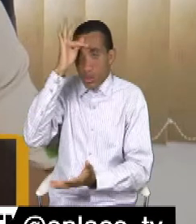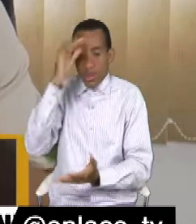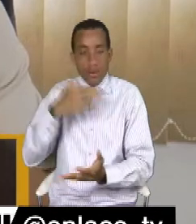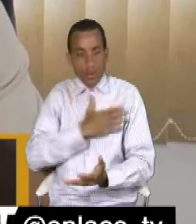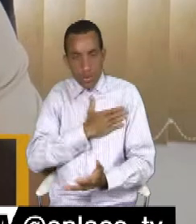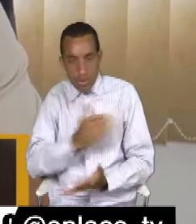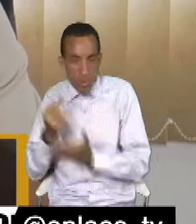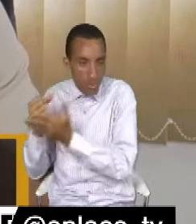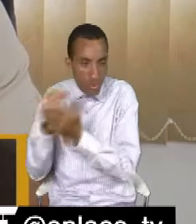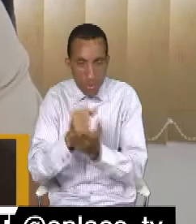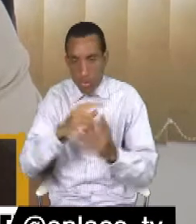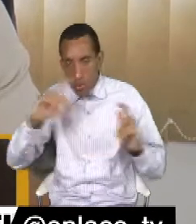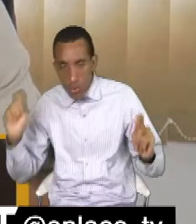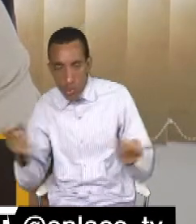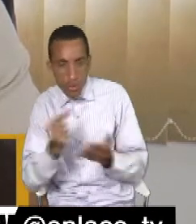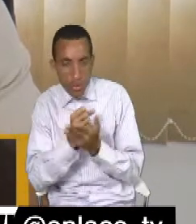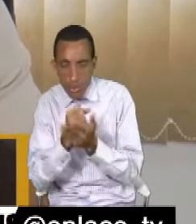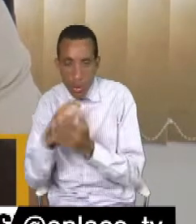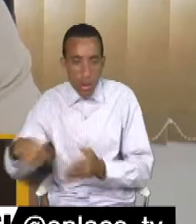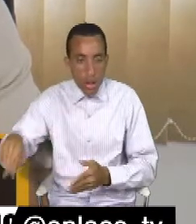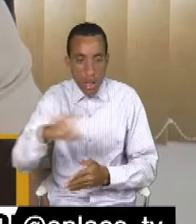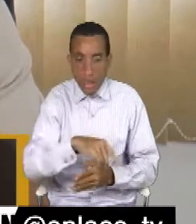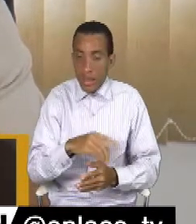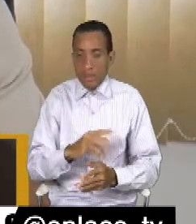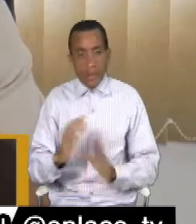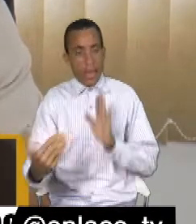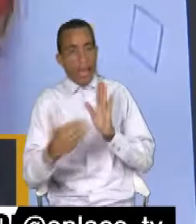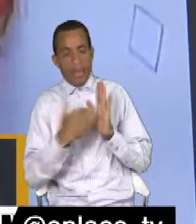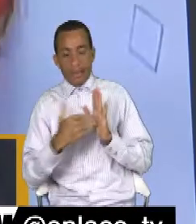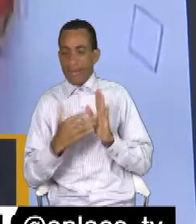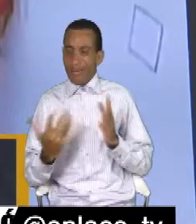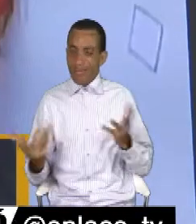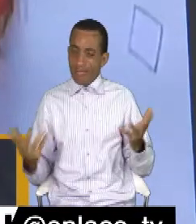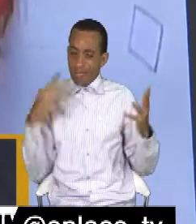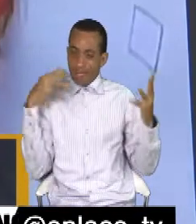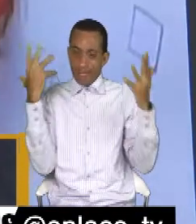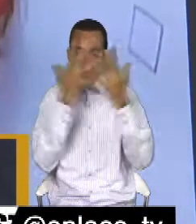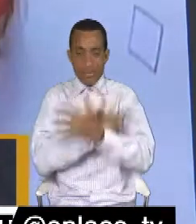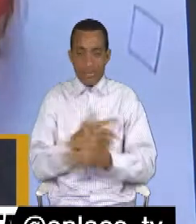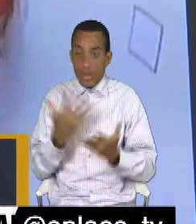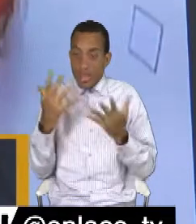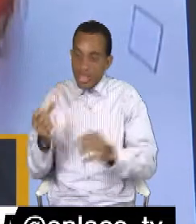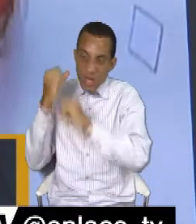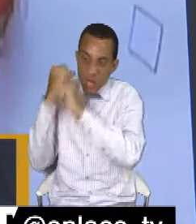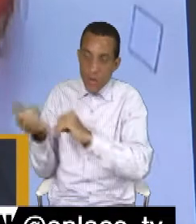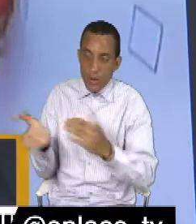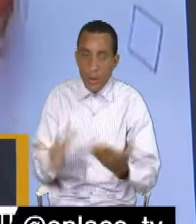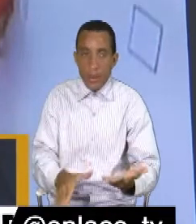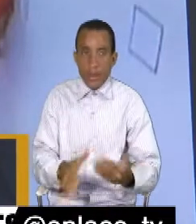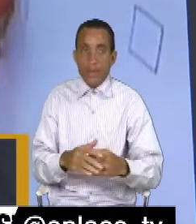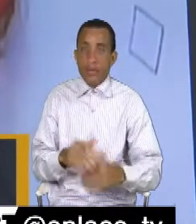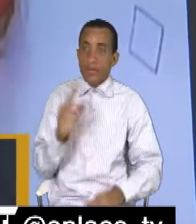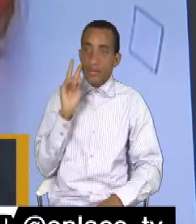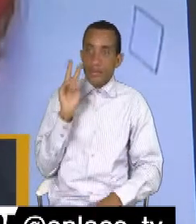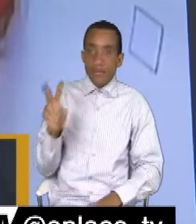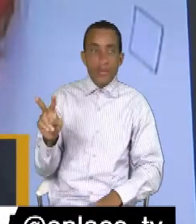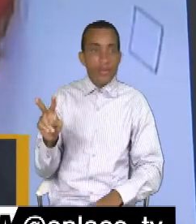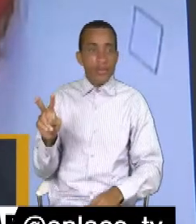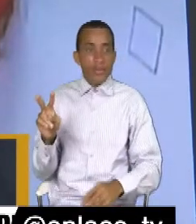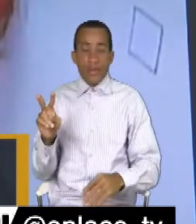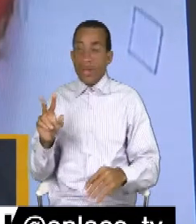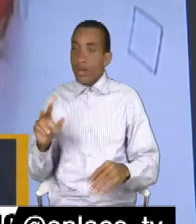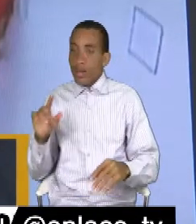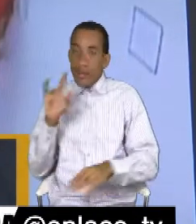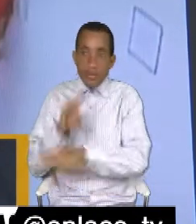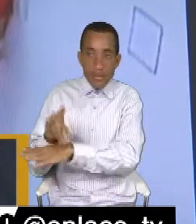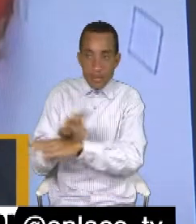nos estén atacando, nos estén violentando y nos quieran hasta asesinar. También quedó grabado ese momento en el que los médicos y el vigilante intentan calmar